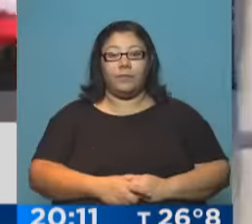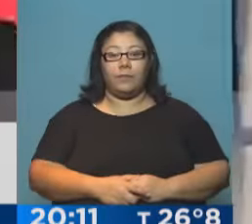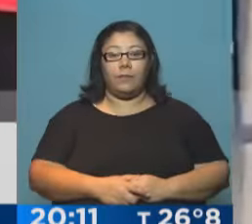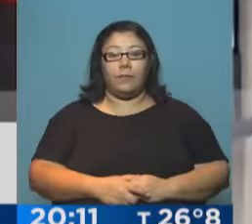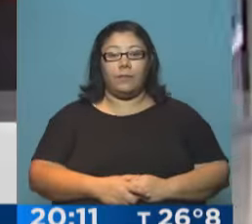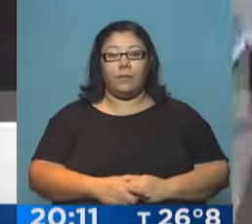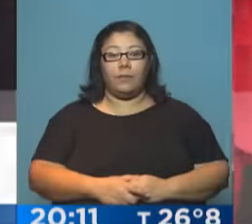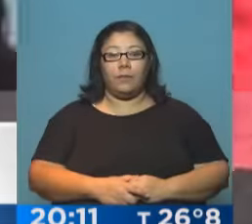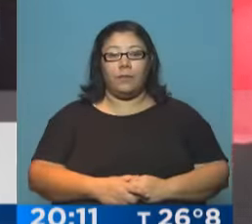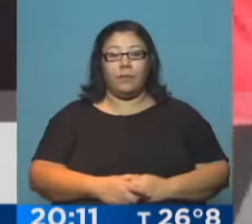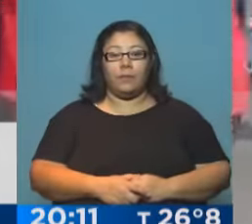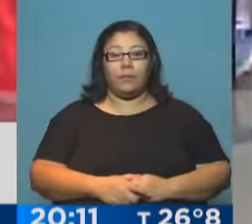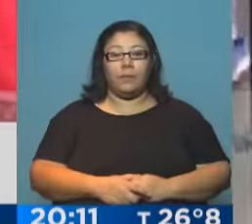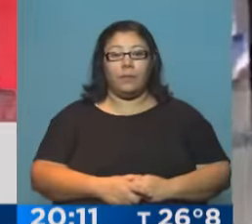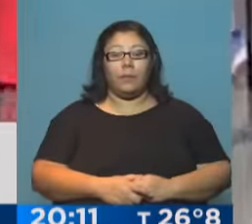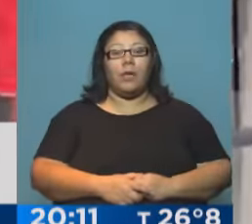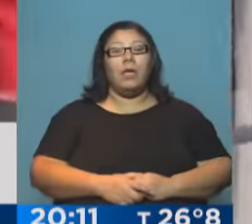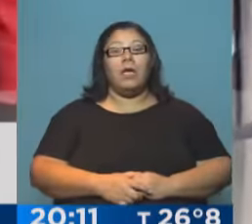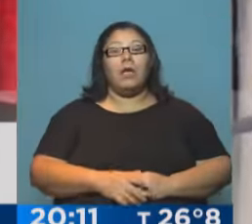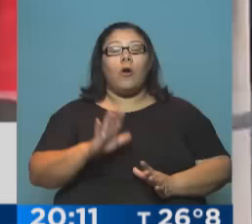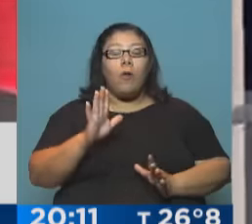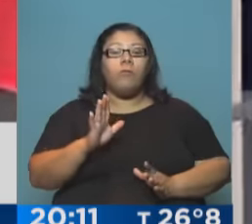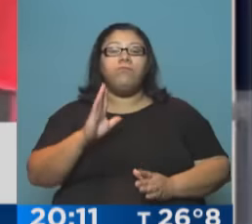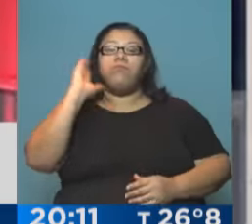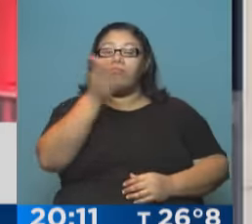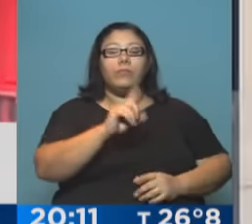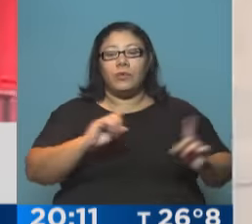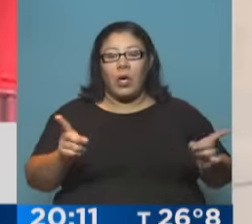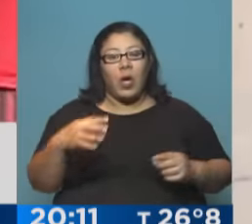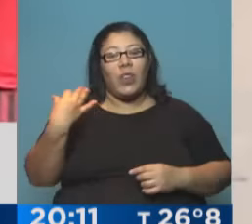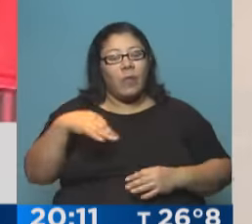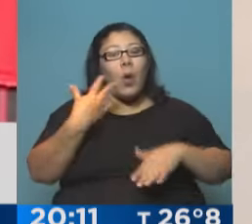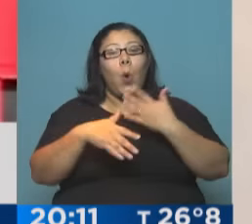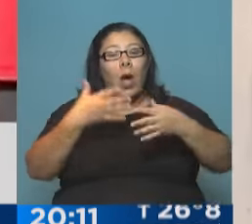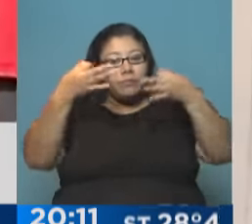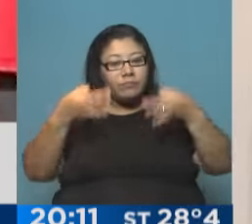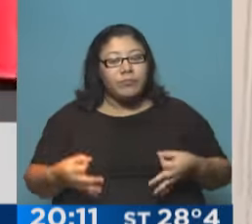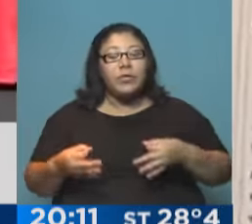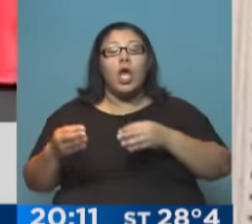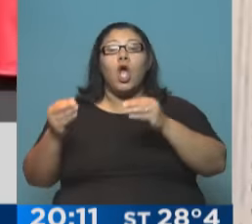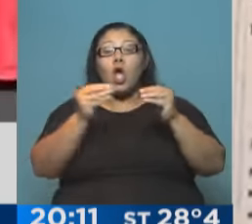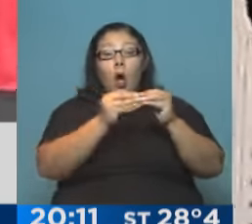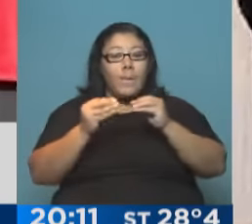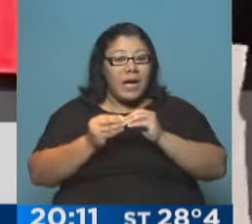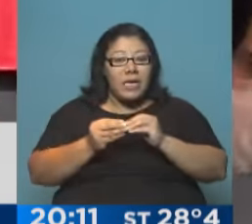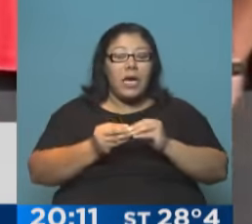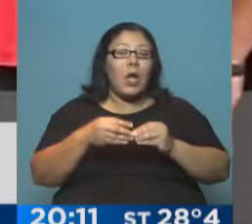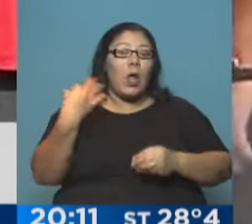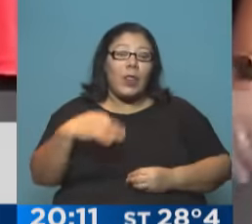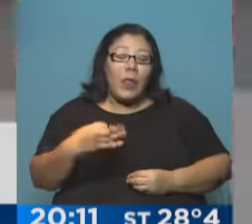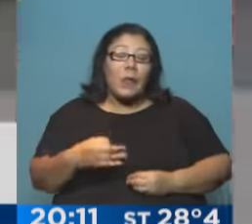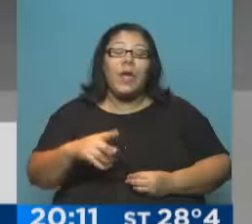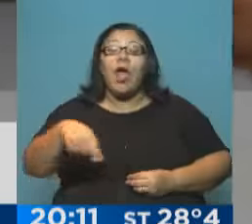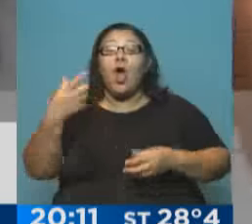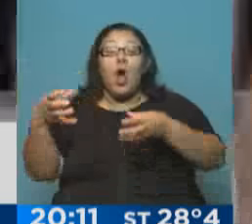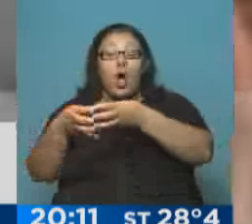tipo de situaciones, ¿no? Hay que jugar, tratar de ser compañero con los de su equipo, con los rivales también, así